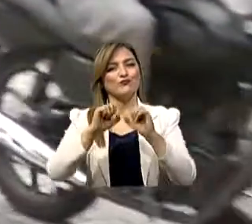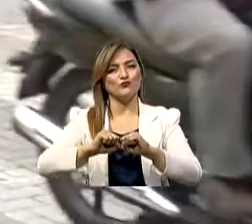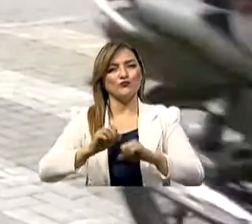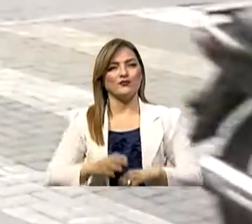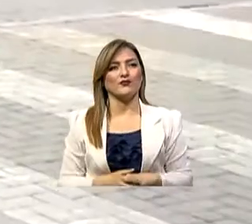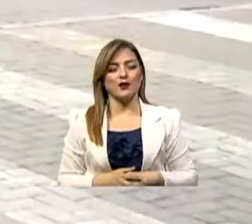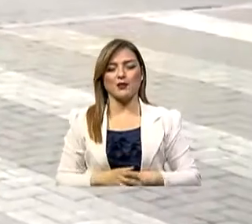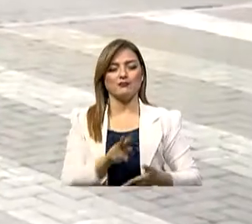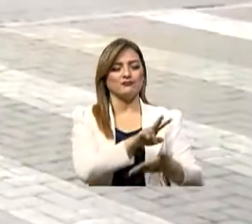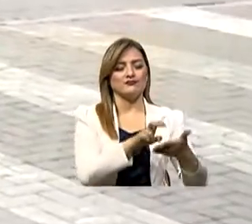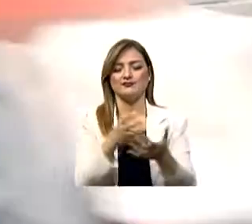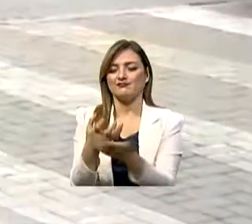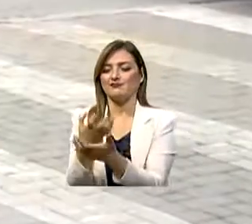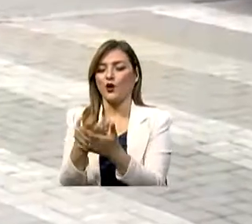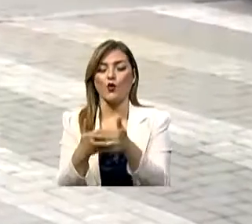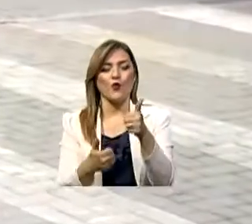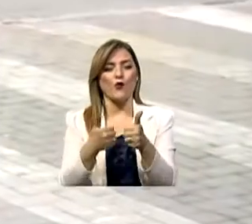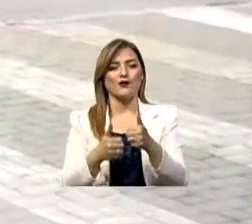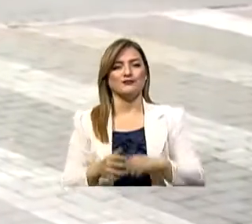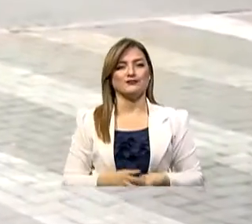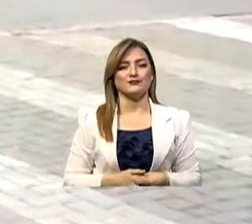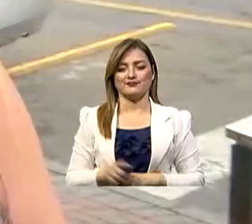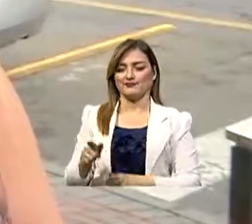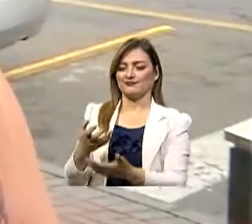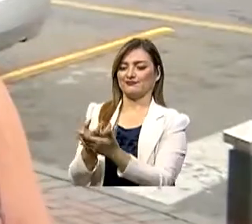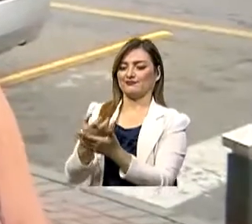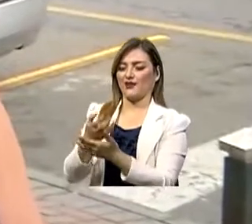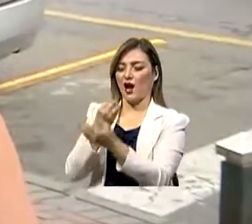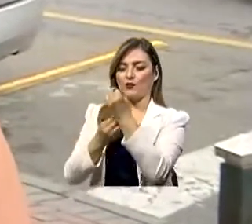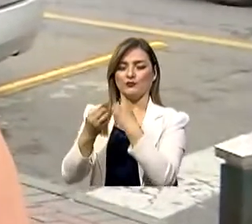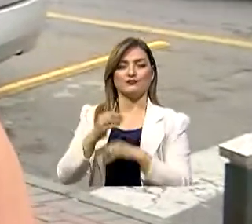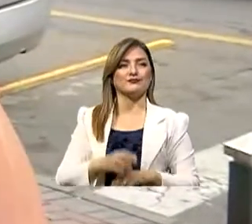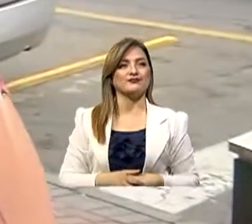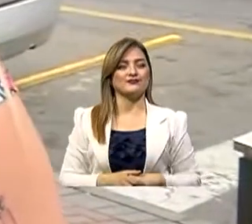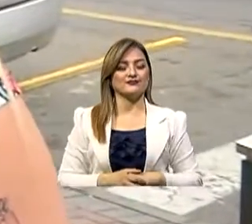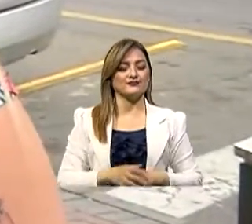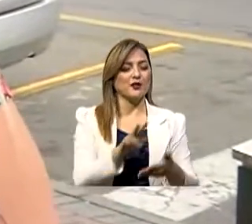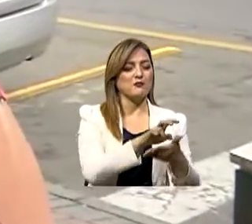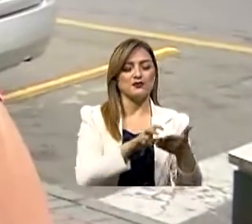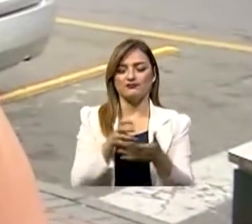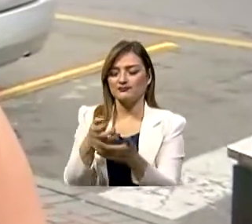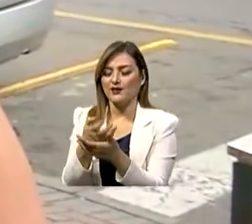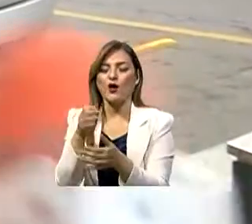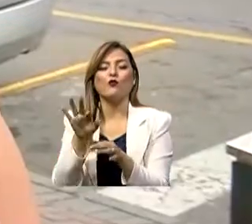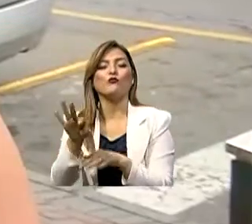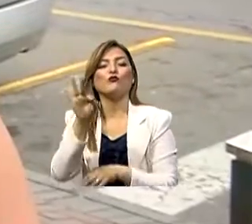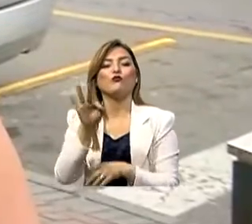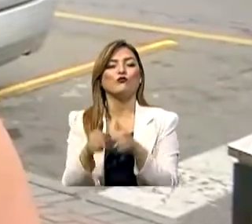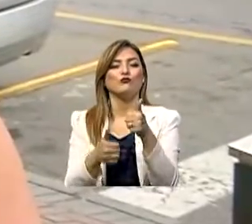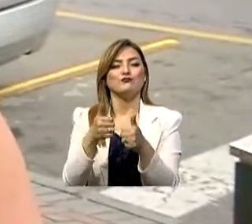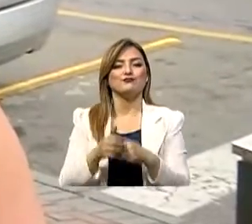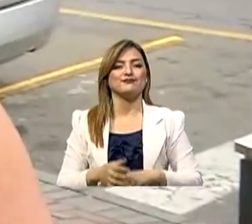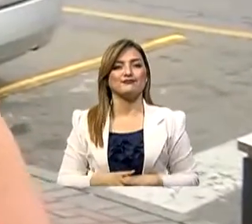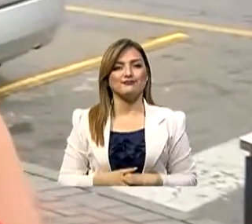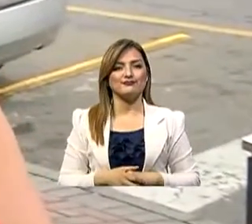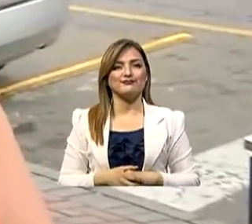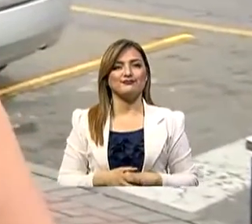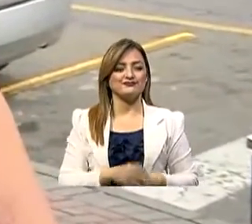entre pizza y ensalada que escoger y de ensalada y yo todo escoger entre pizza y ensalada cuál escogería